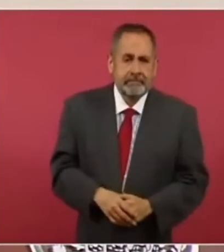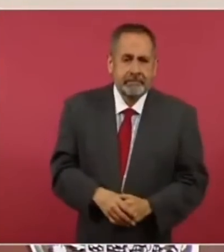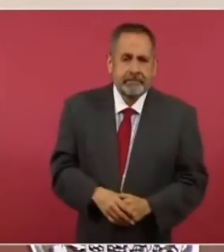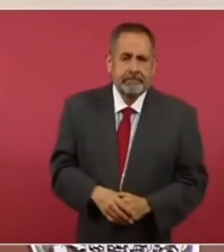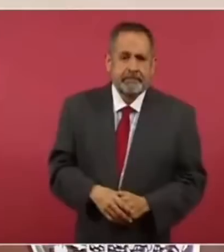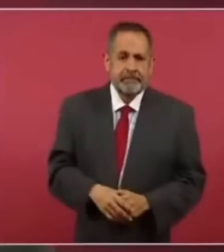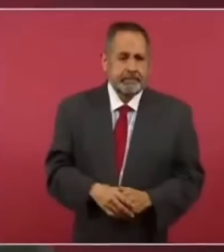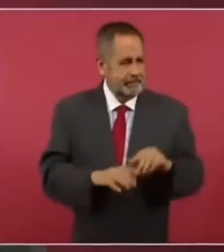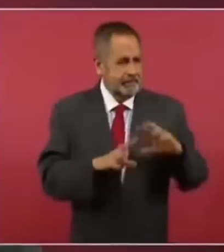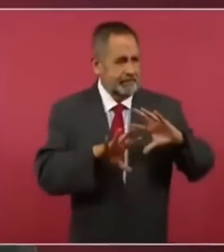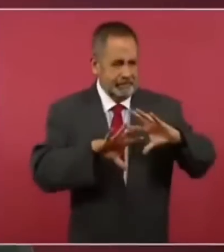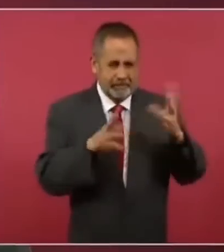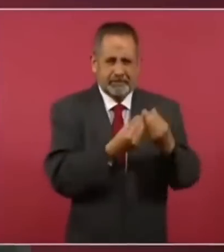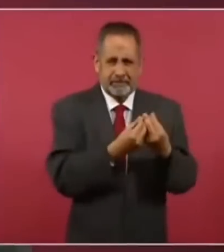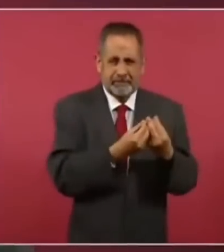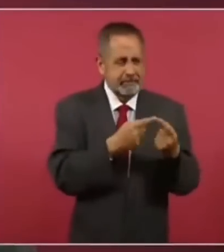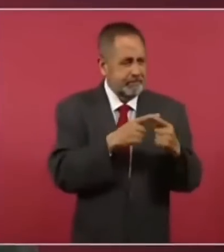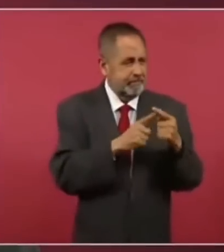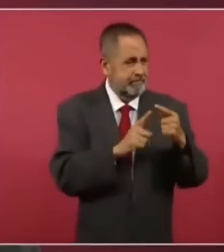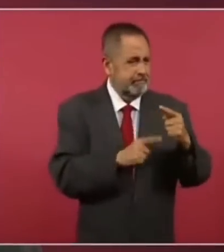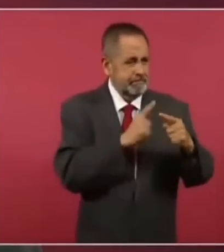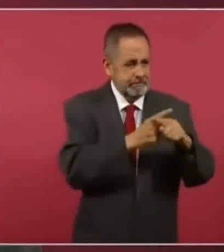si se le suma todo.